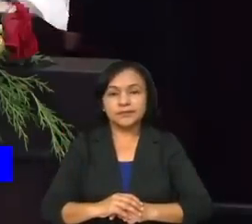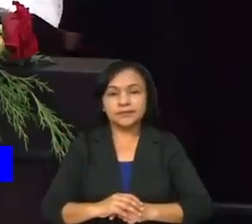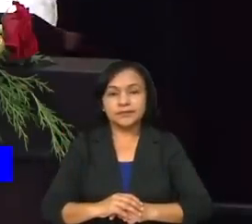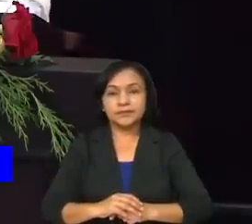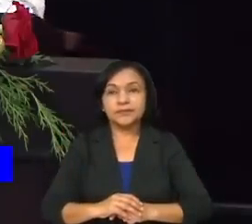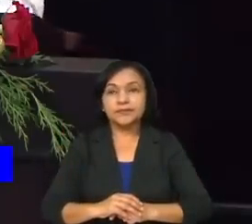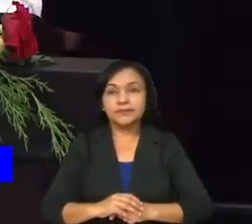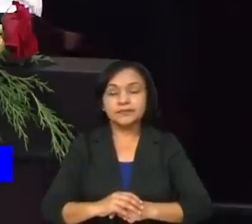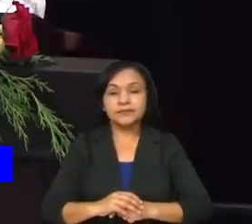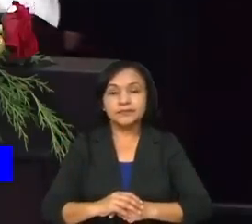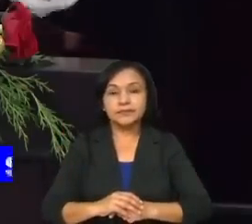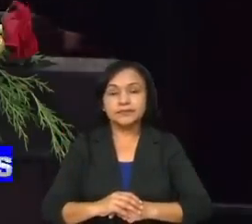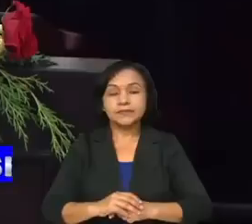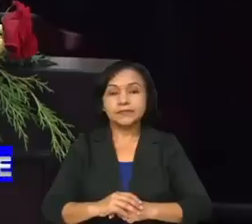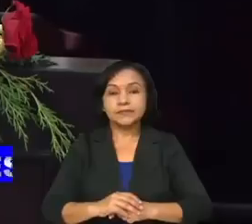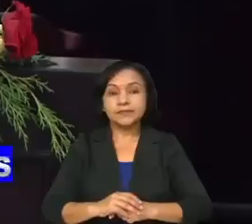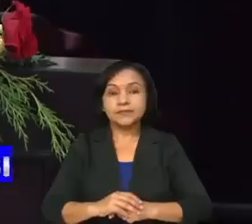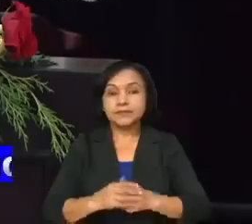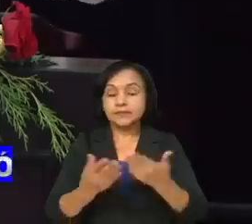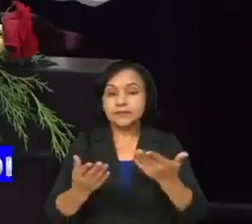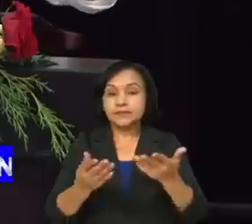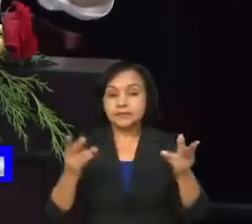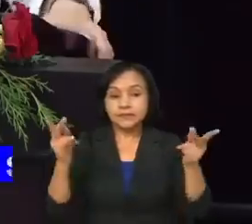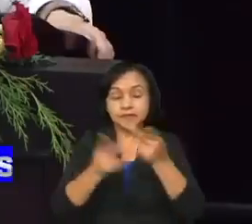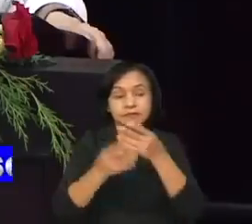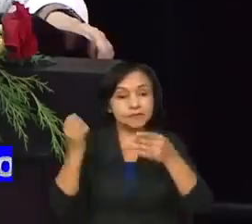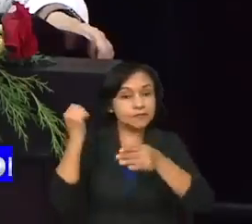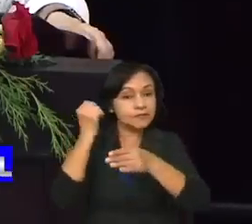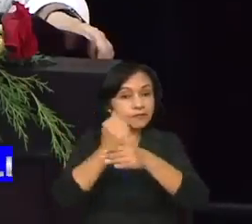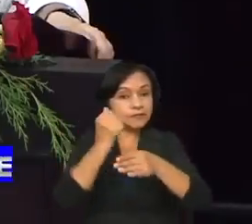Ese es, bueno, pero crimen es crimen.